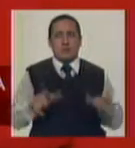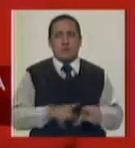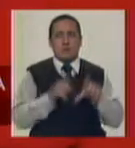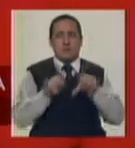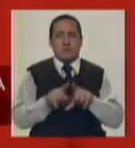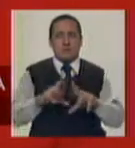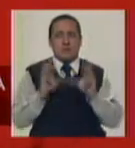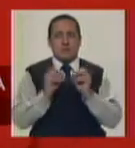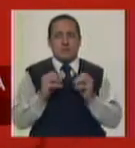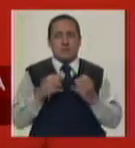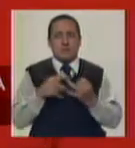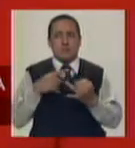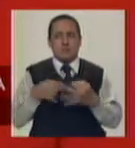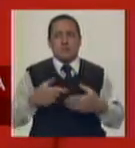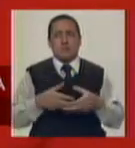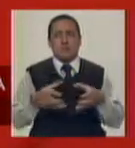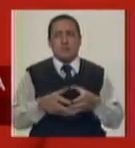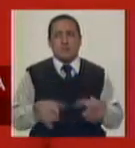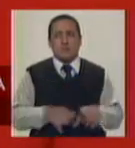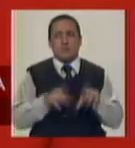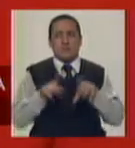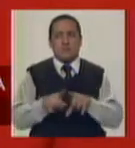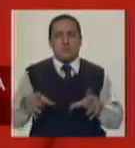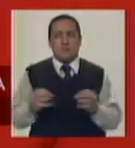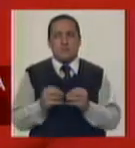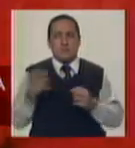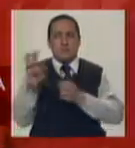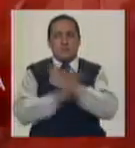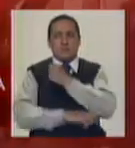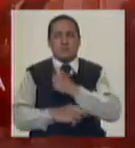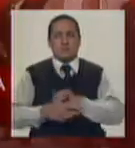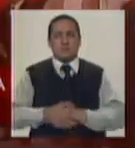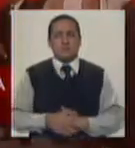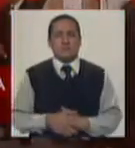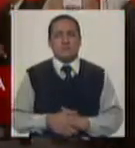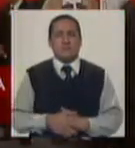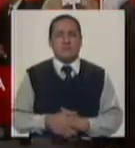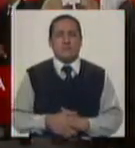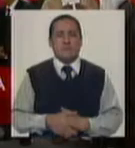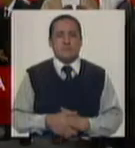el reconocimiento del Estado palestino ante las Naciones Unidas.